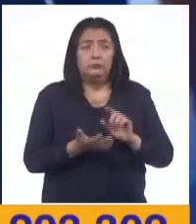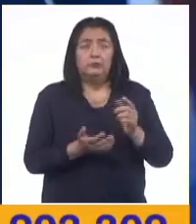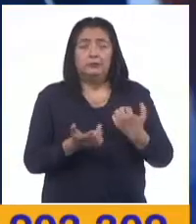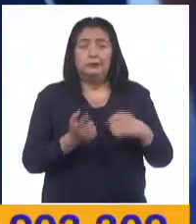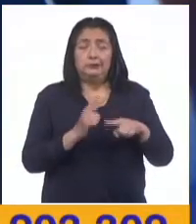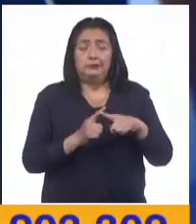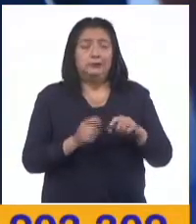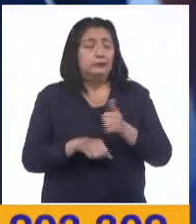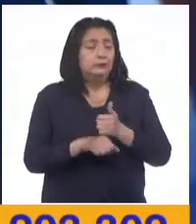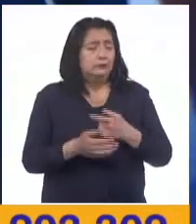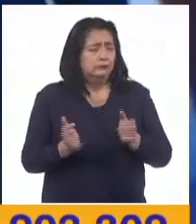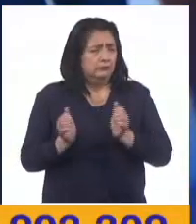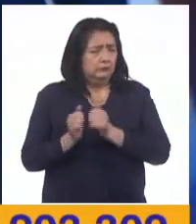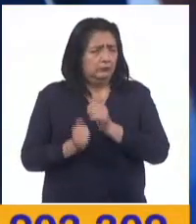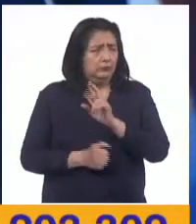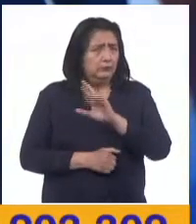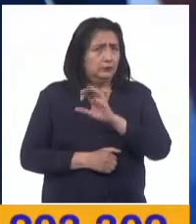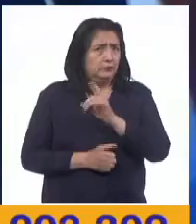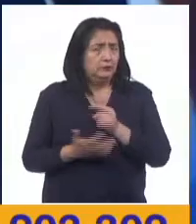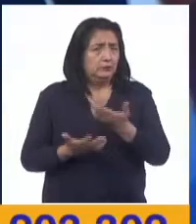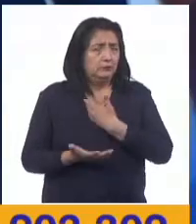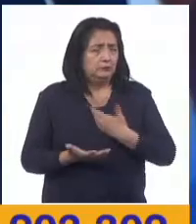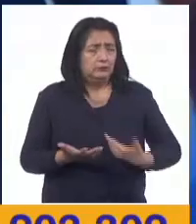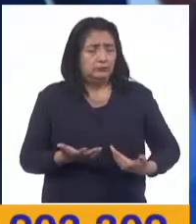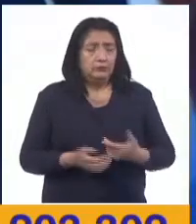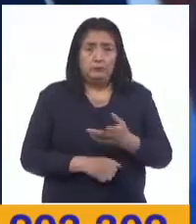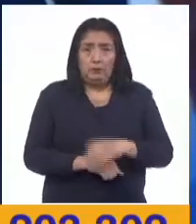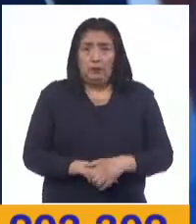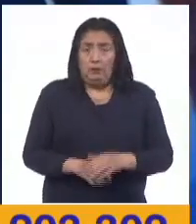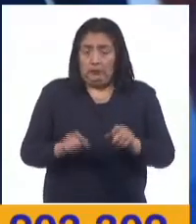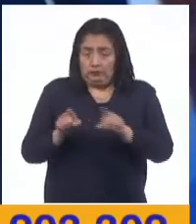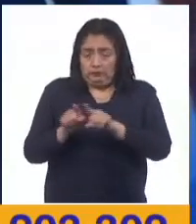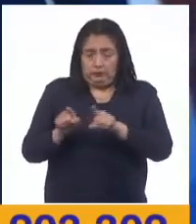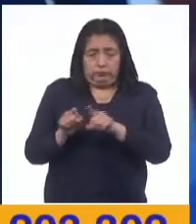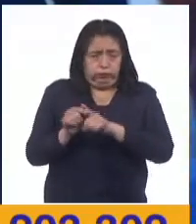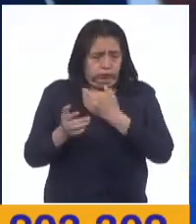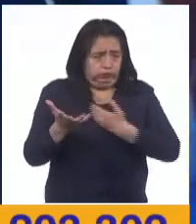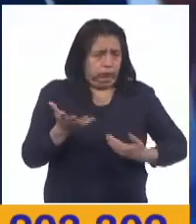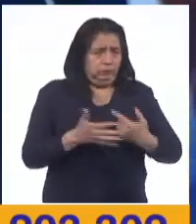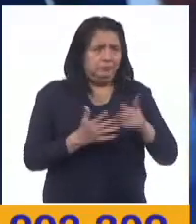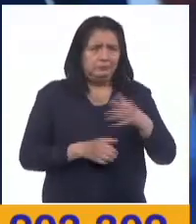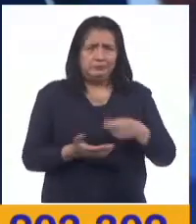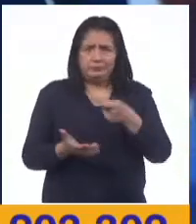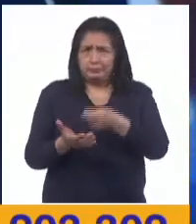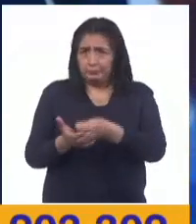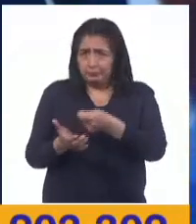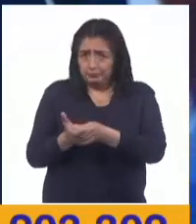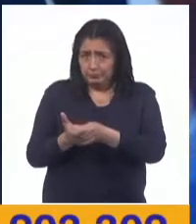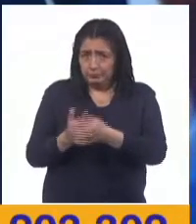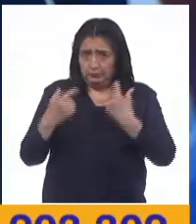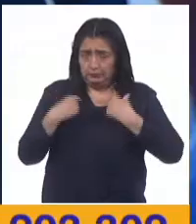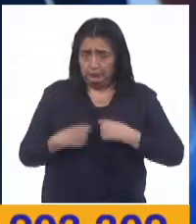comentar la cercanía de richard dineros con el presidente de martín vizcarra incluso que el jefe de estado estaría pagando los honorarios